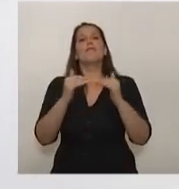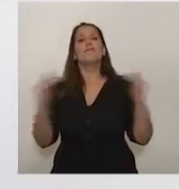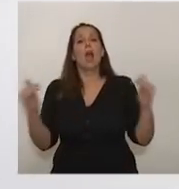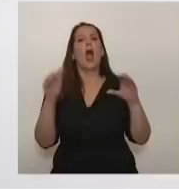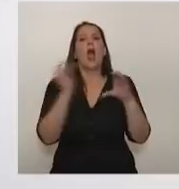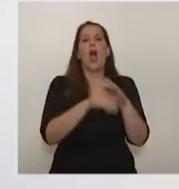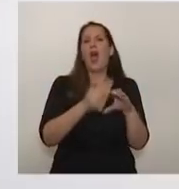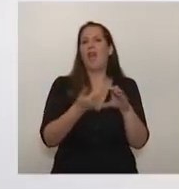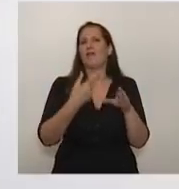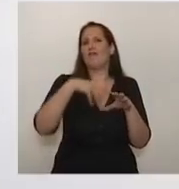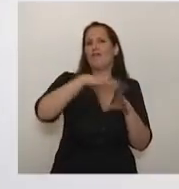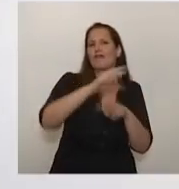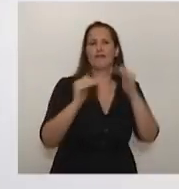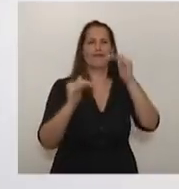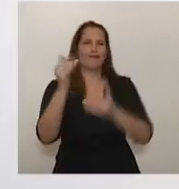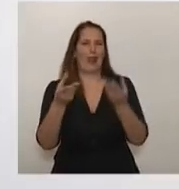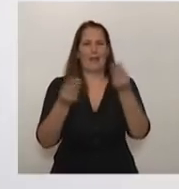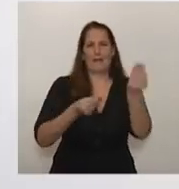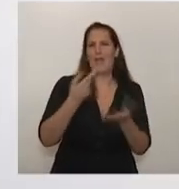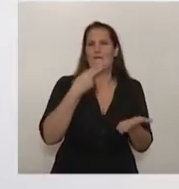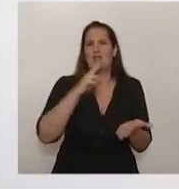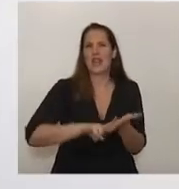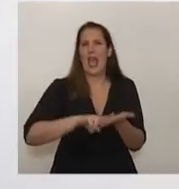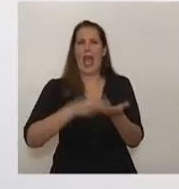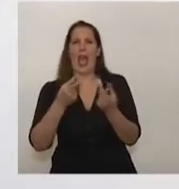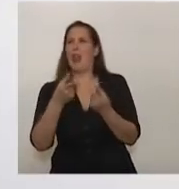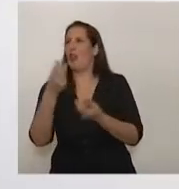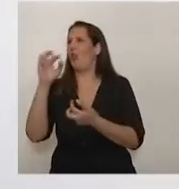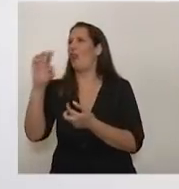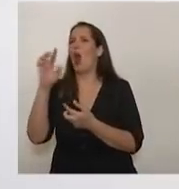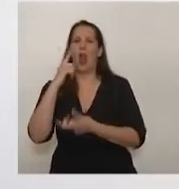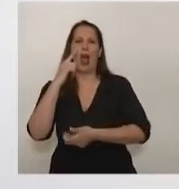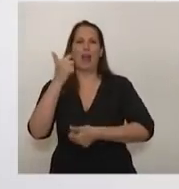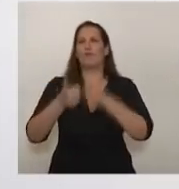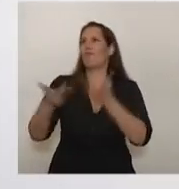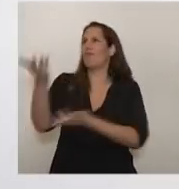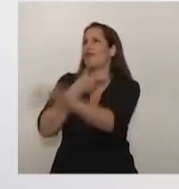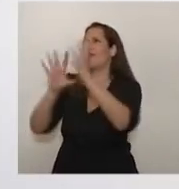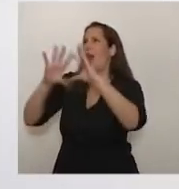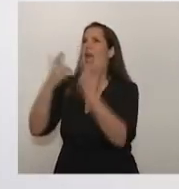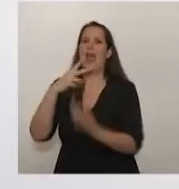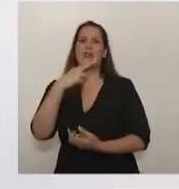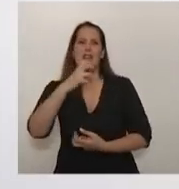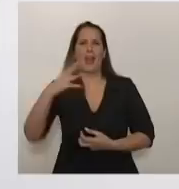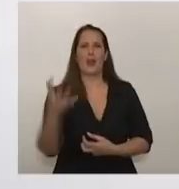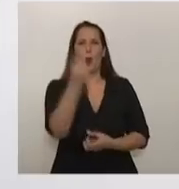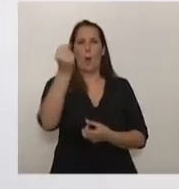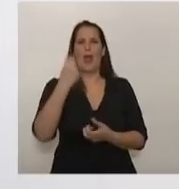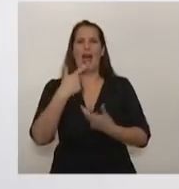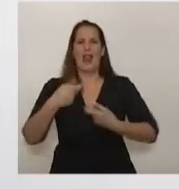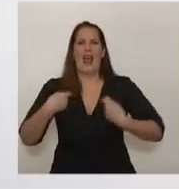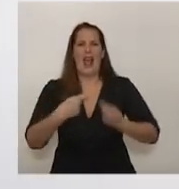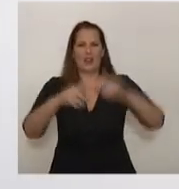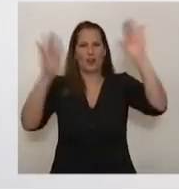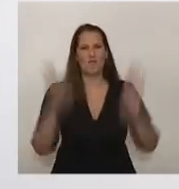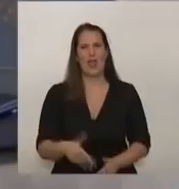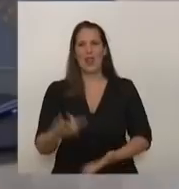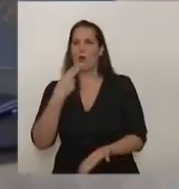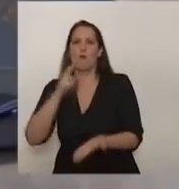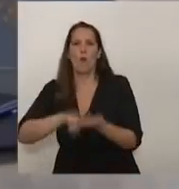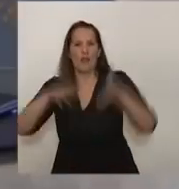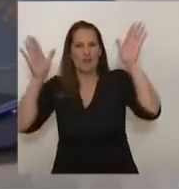equilibrio fiscal, equilibrio externo, dólar competitivo, energía recuperada, menos gastos, menos